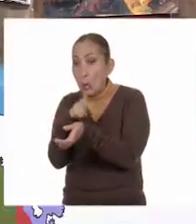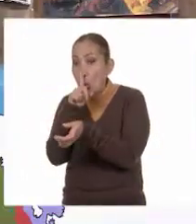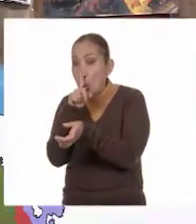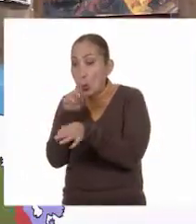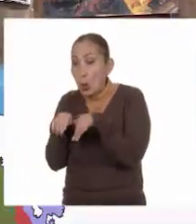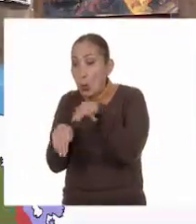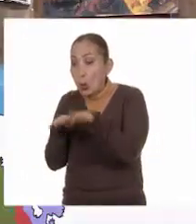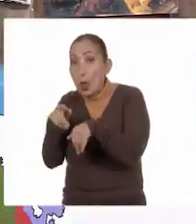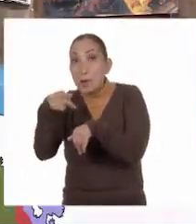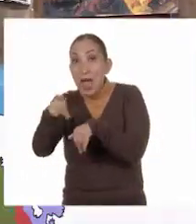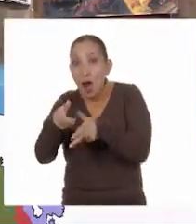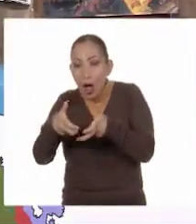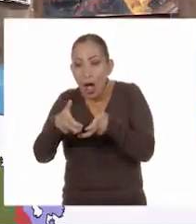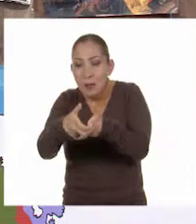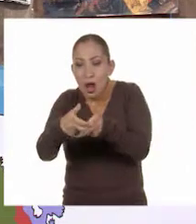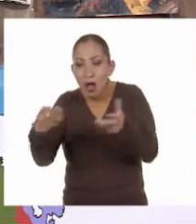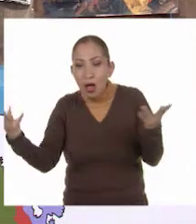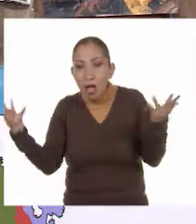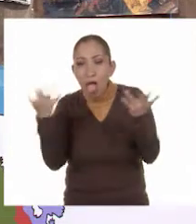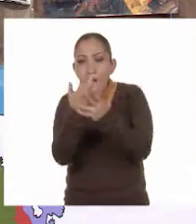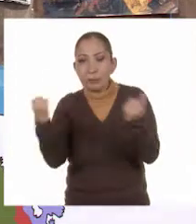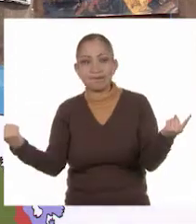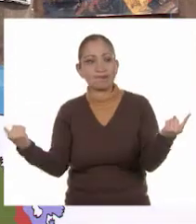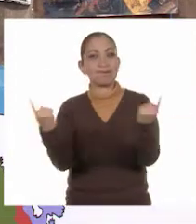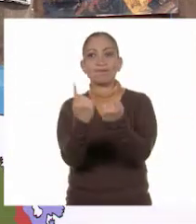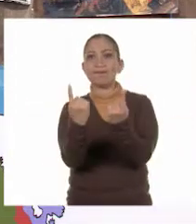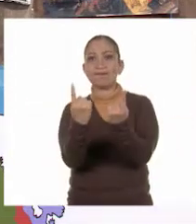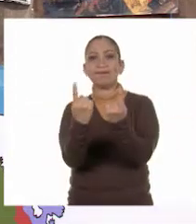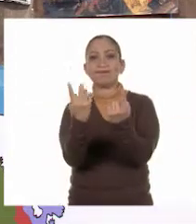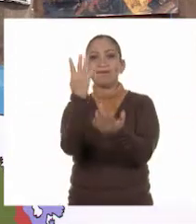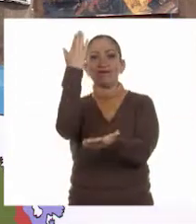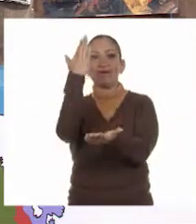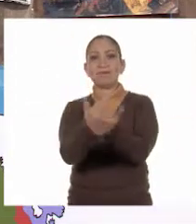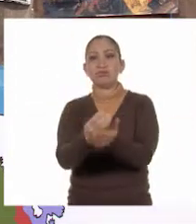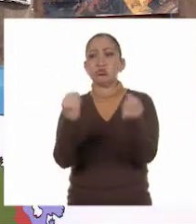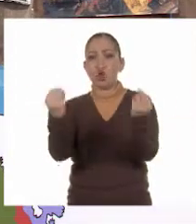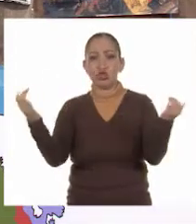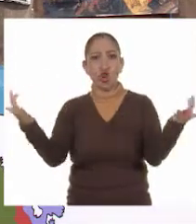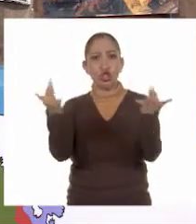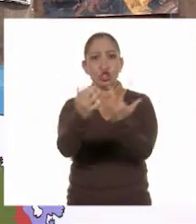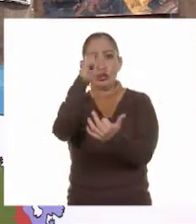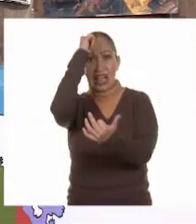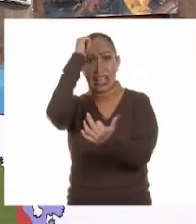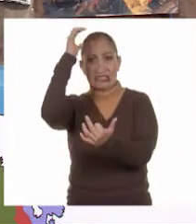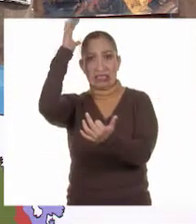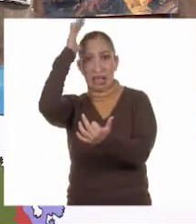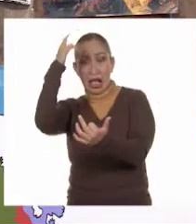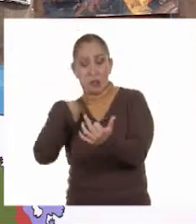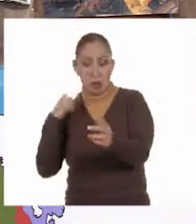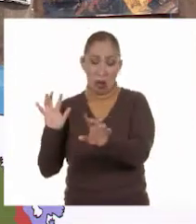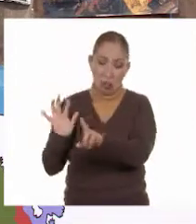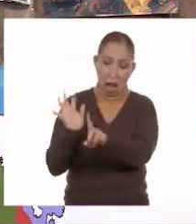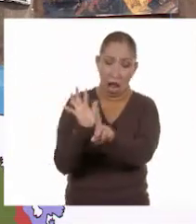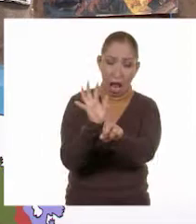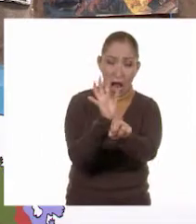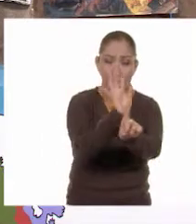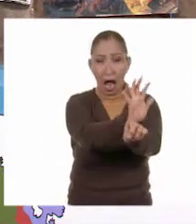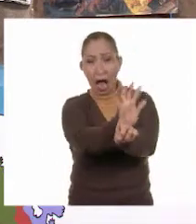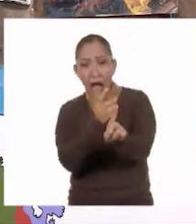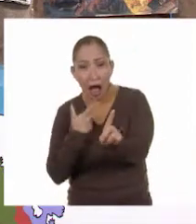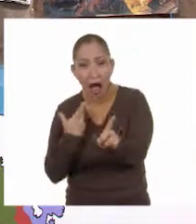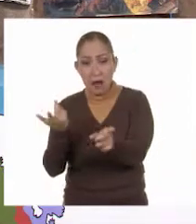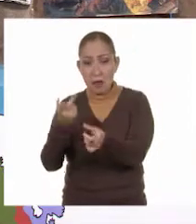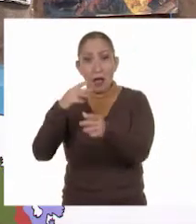Sin embargo, en el camino fueron descubiertos y en poco tiempo miles de soldados mexicas comenzaron a perseguirlos y atacarlos desde